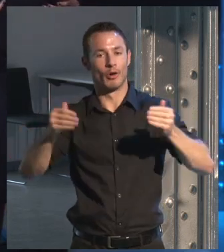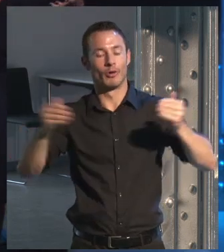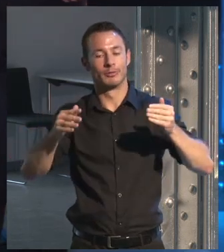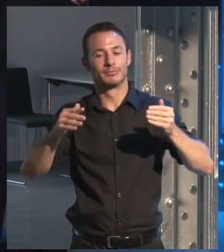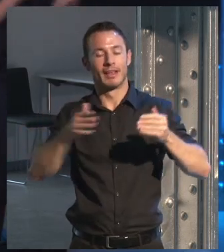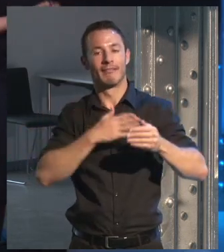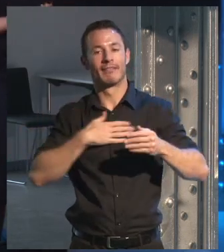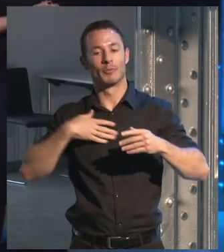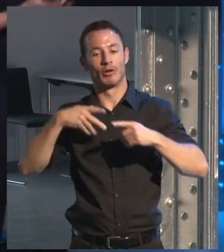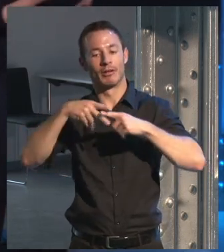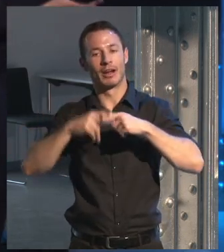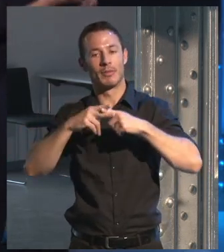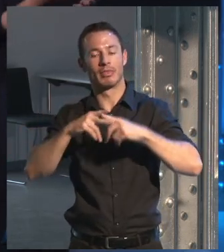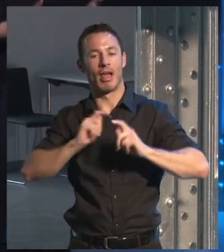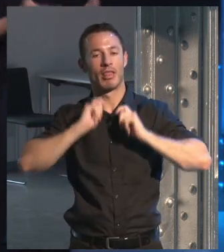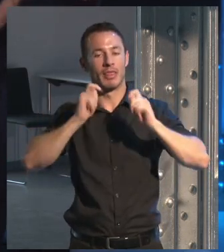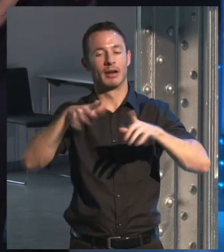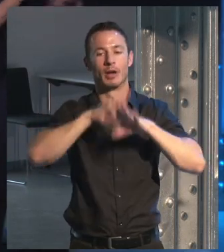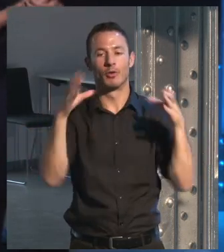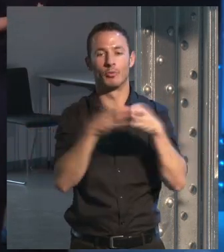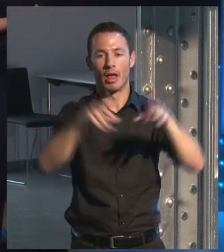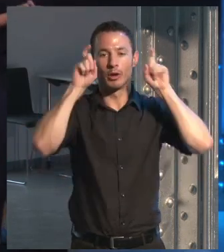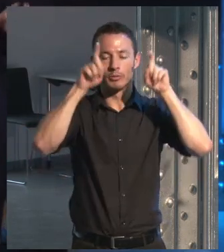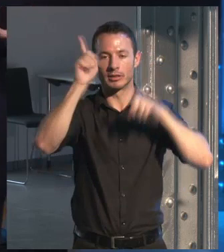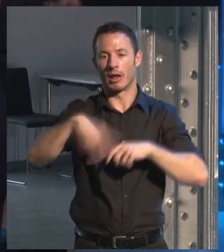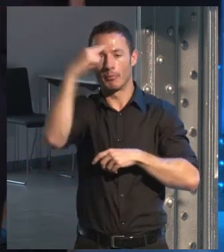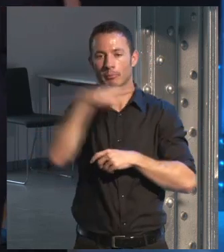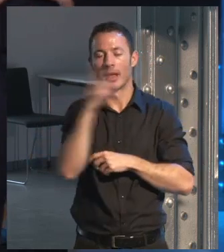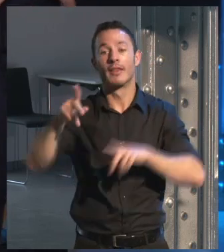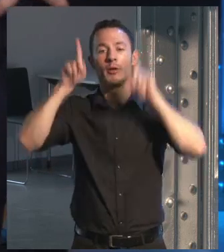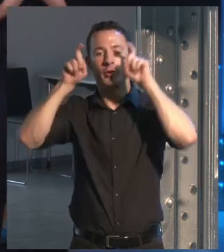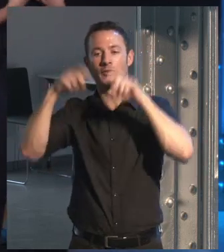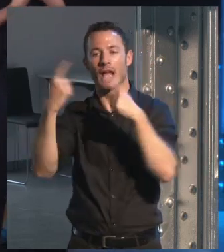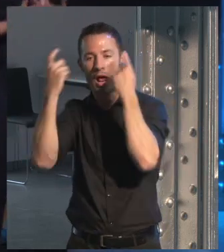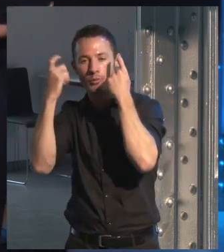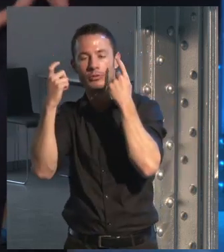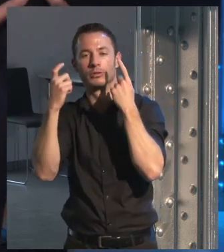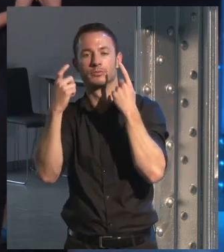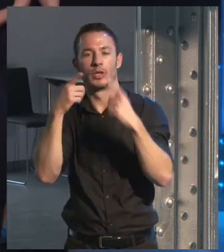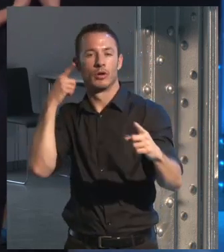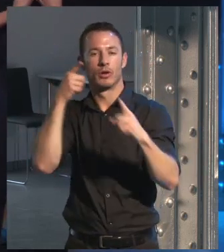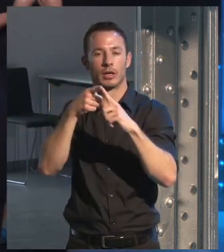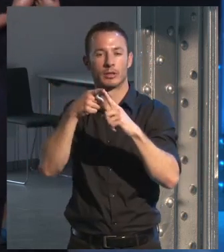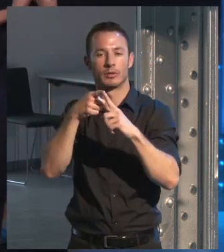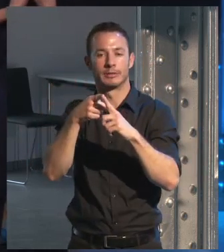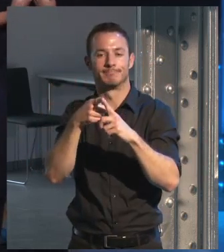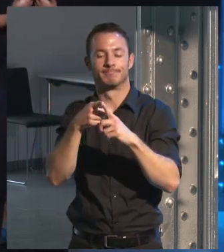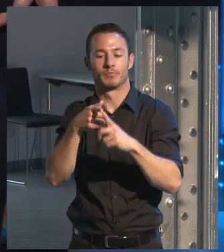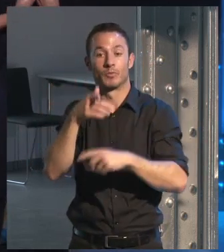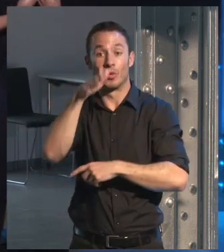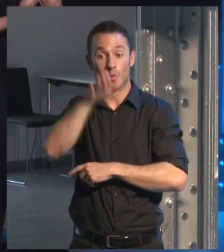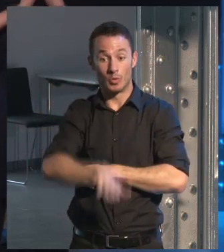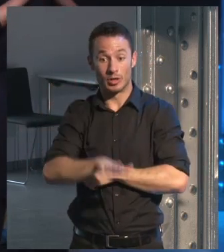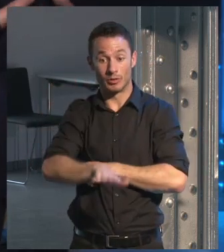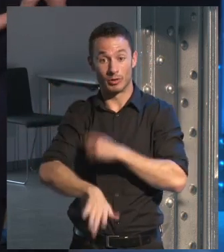una herramienta a la comunidad educativa, a los padres, a los profes, a los alumnos, para que realmente entendieran lo que un niño sufre en sus carnes